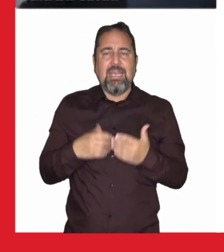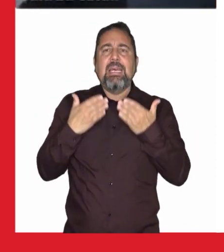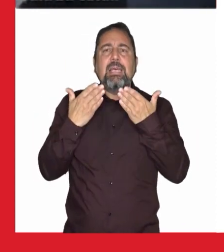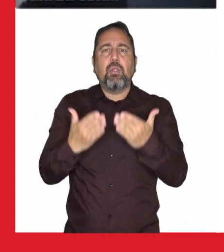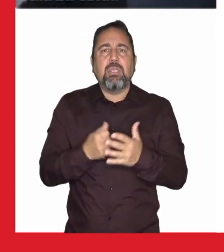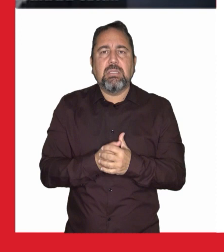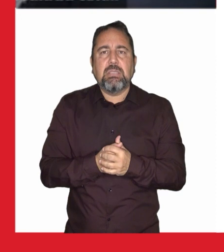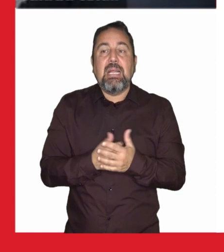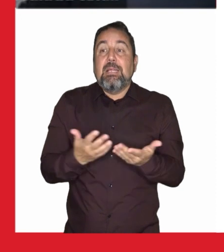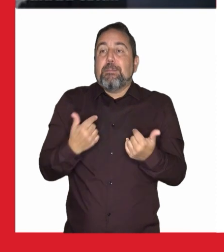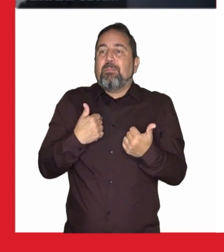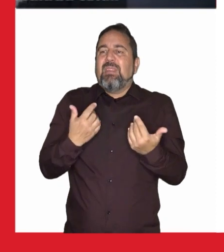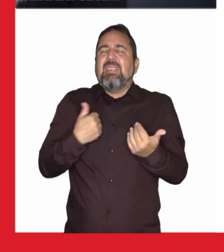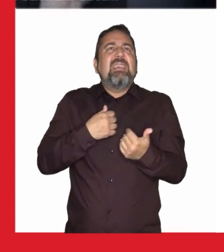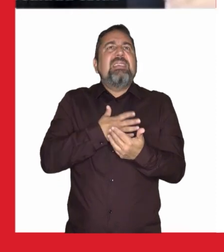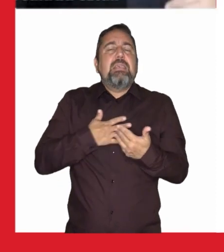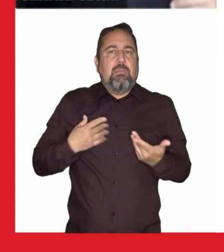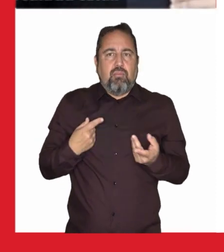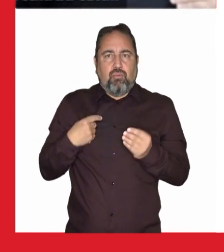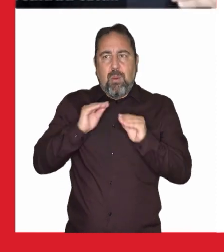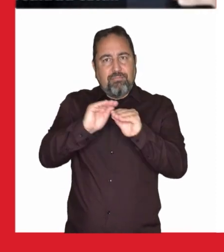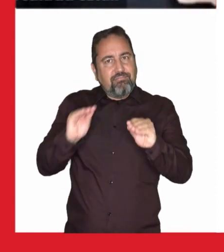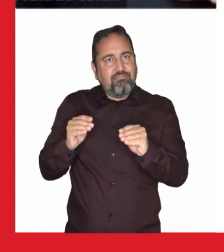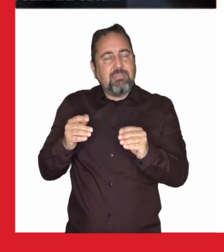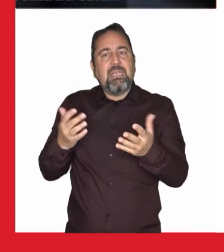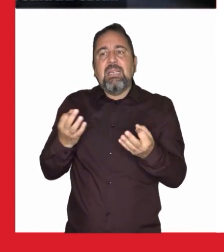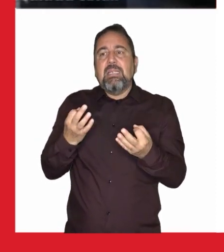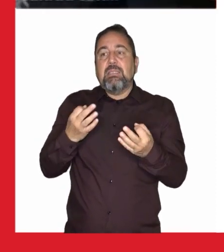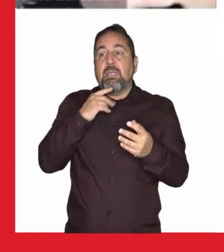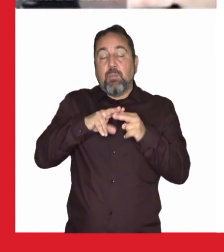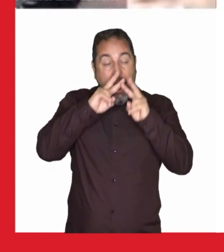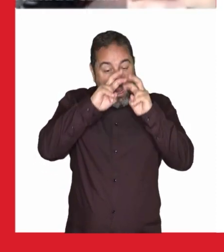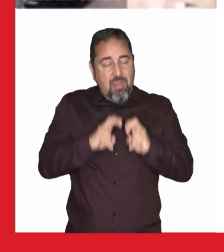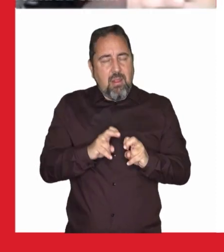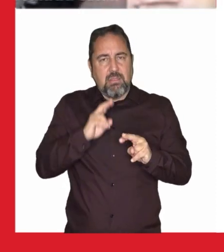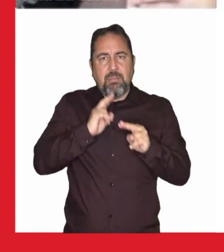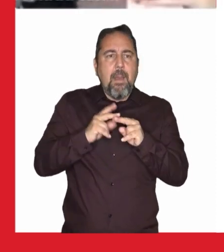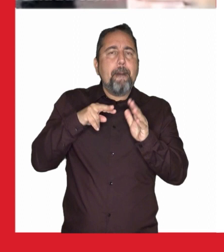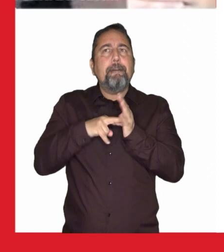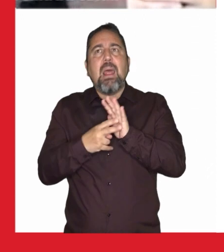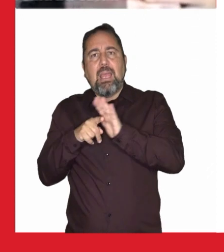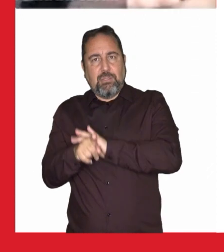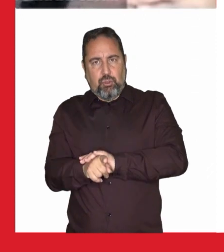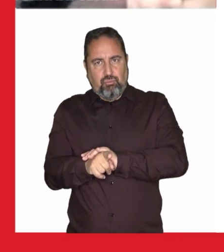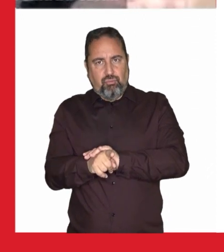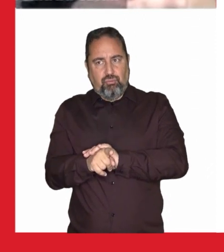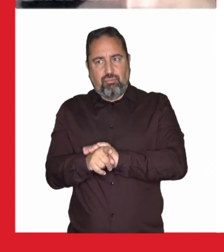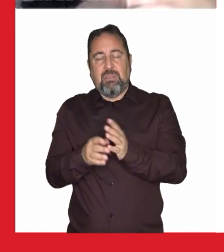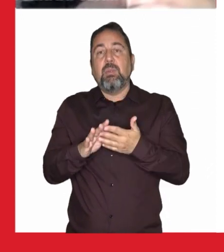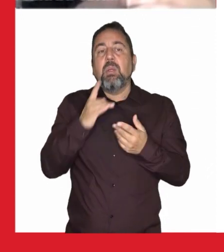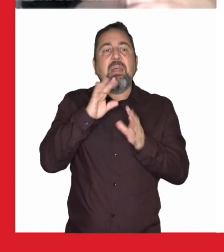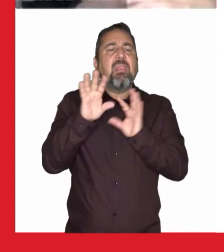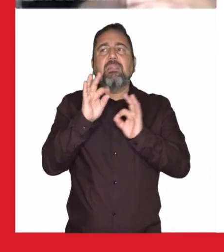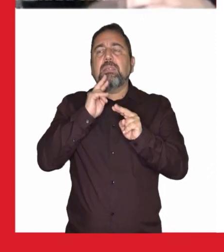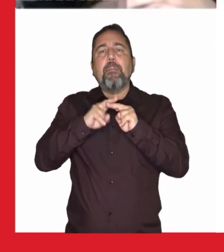existen. ¿Sí? Entonces, lo que os queremos invitar cuando estáis analizando el